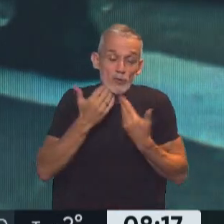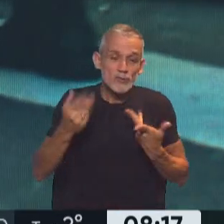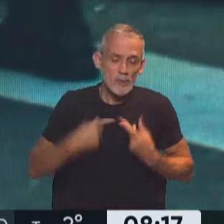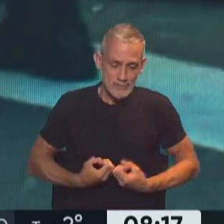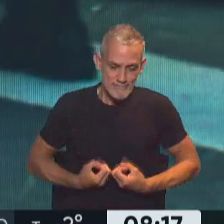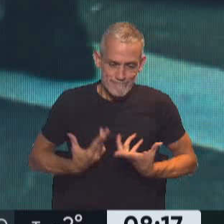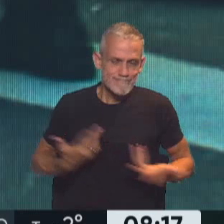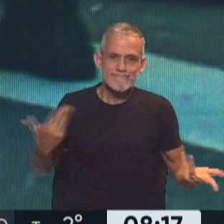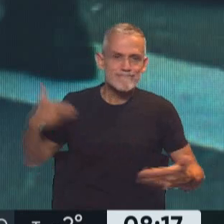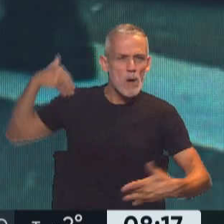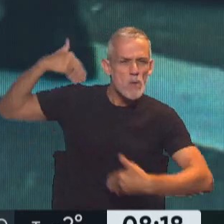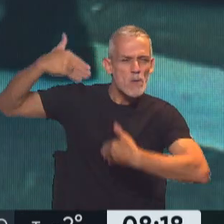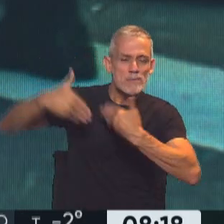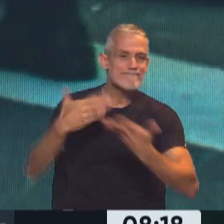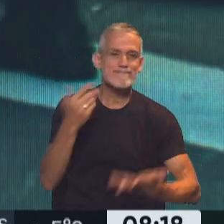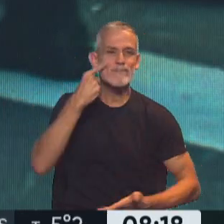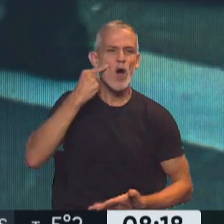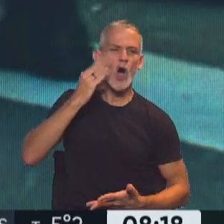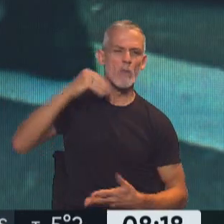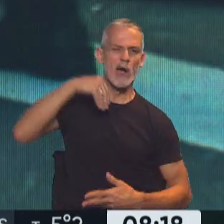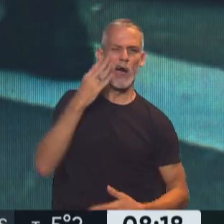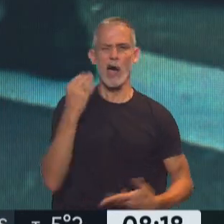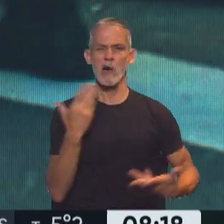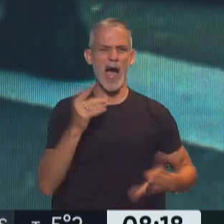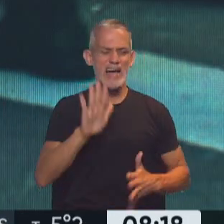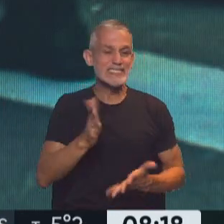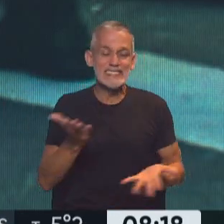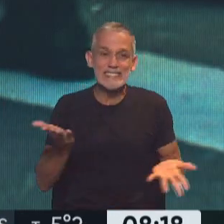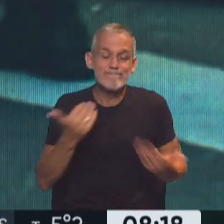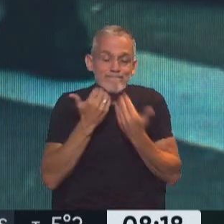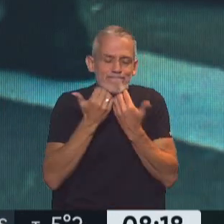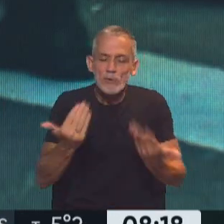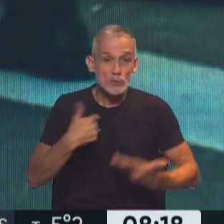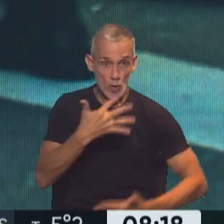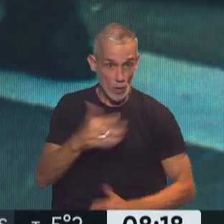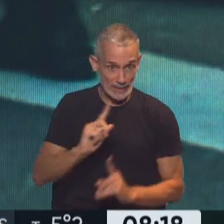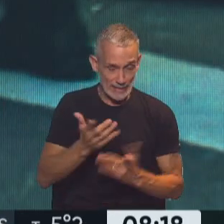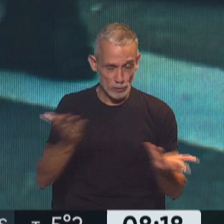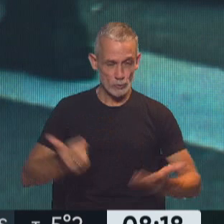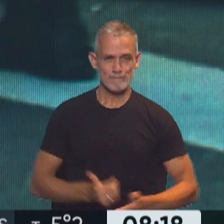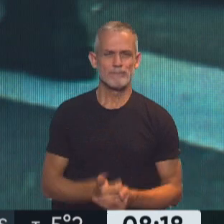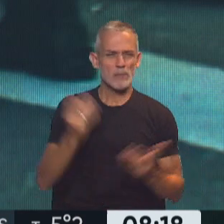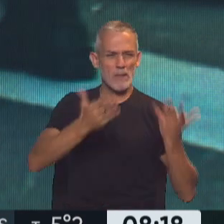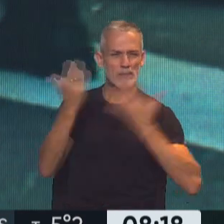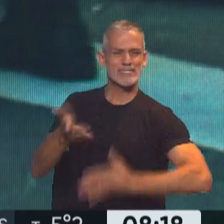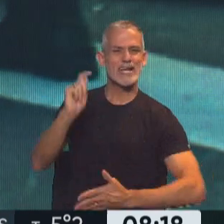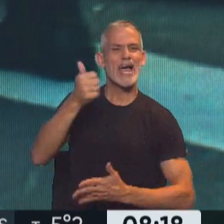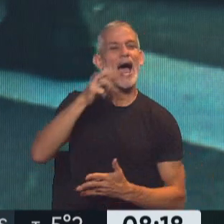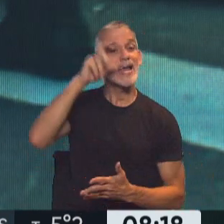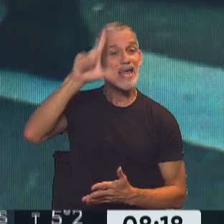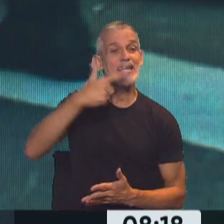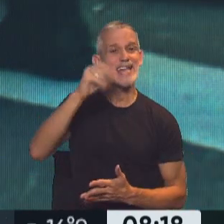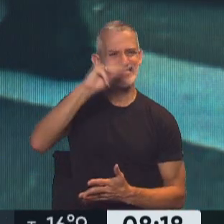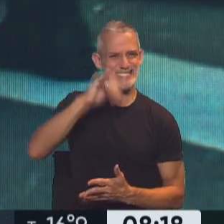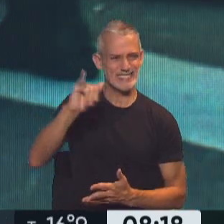más sociológica, hacen estas cosas, ¿no? A mí me cuesta entenderlo. Vamos a presentar a Ariel Sánchez, que es